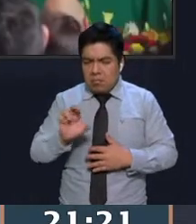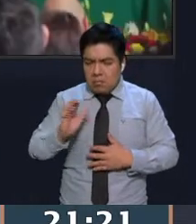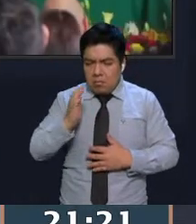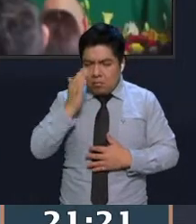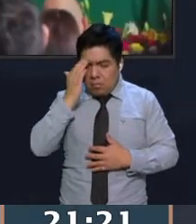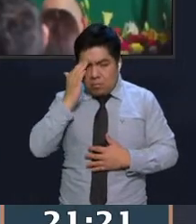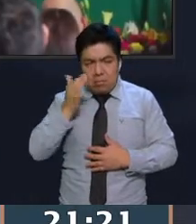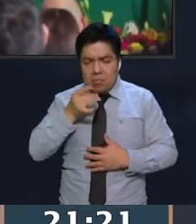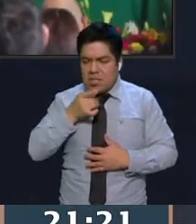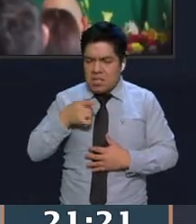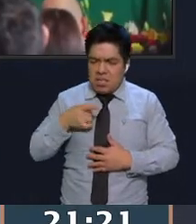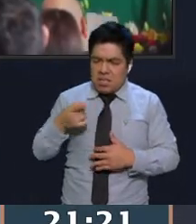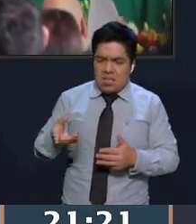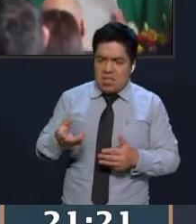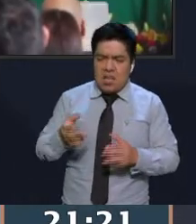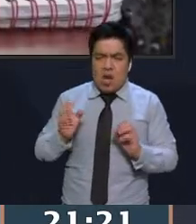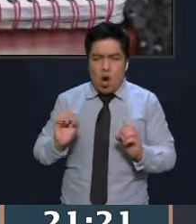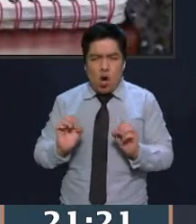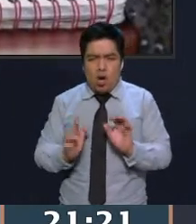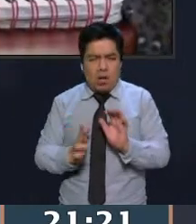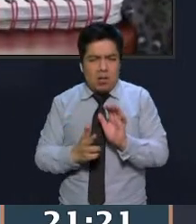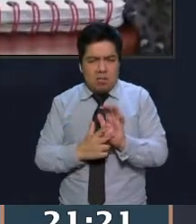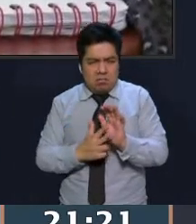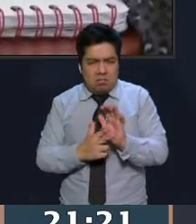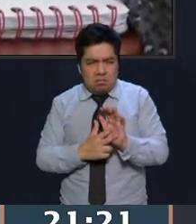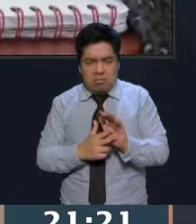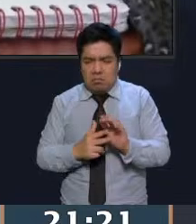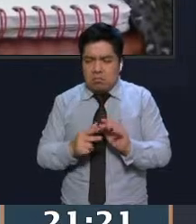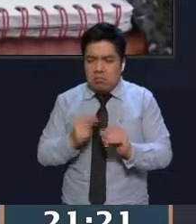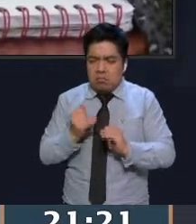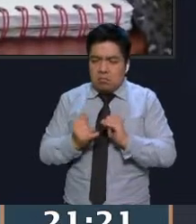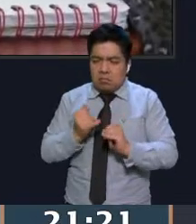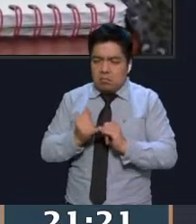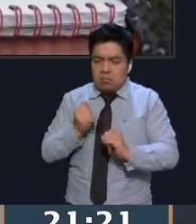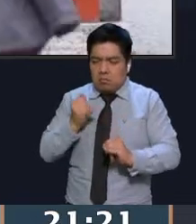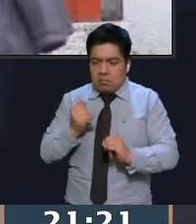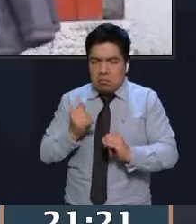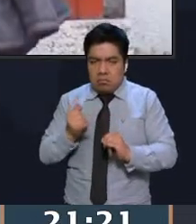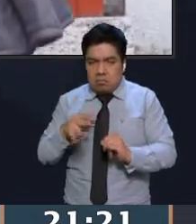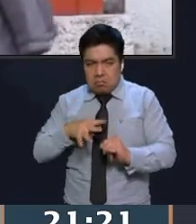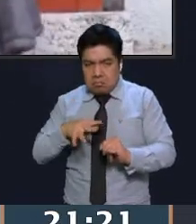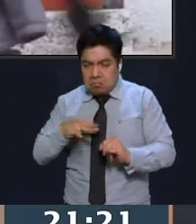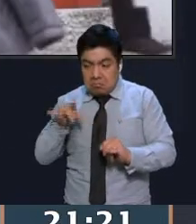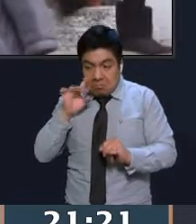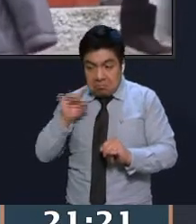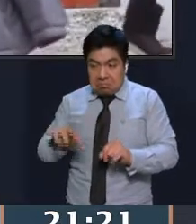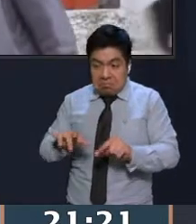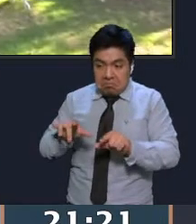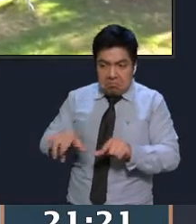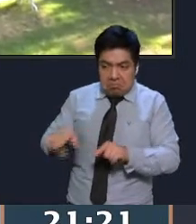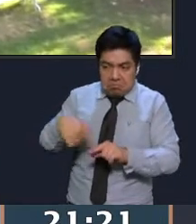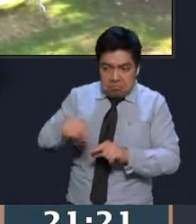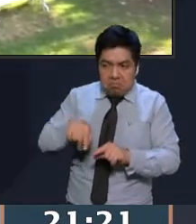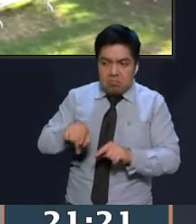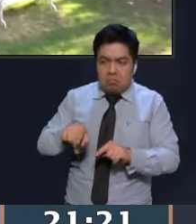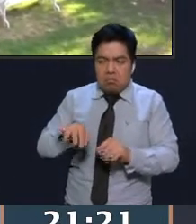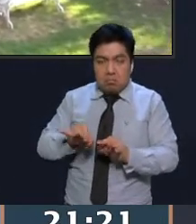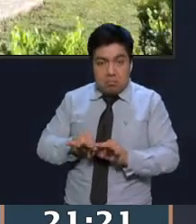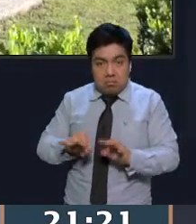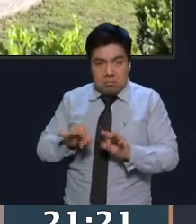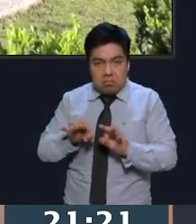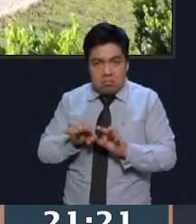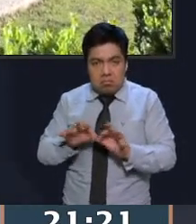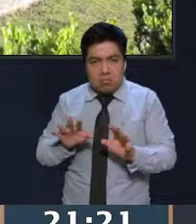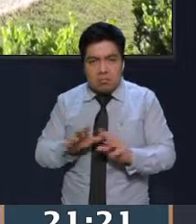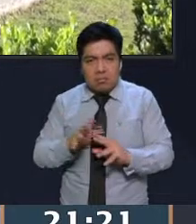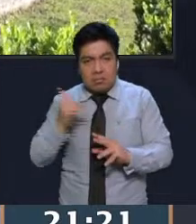reconocimiento o una valoración a nivel internacional, una plataforma muy importante. Entonces, la